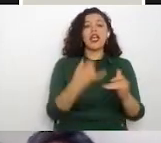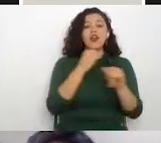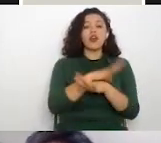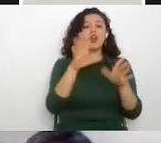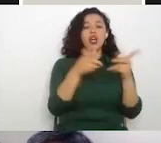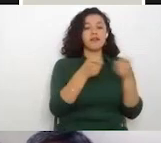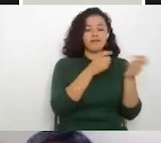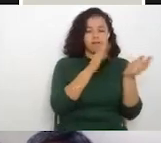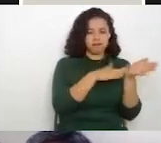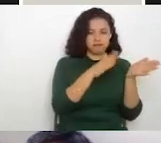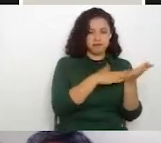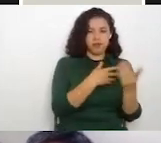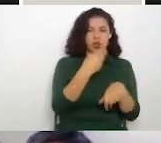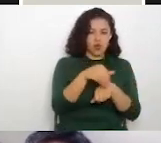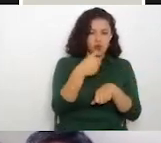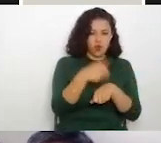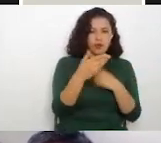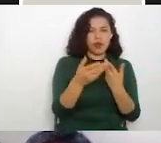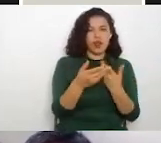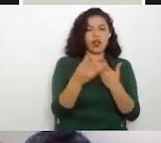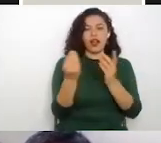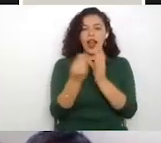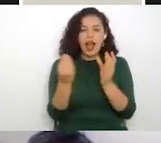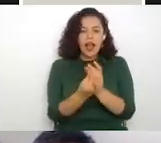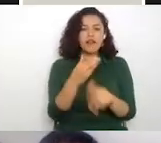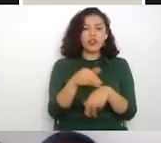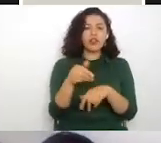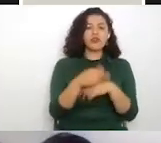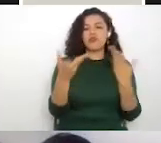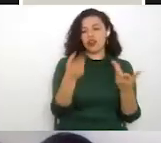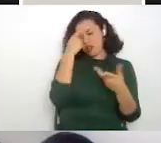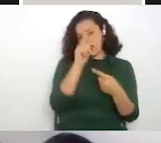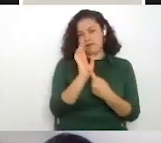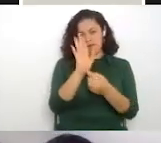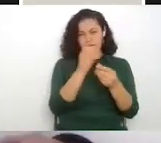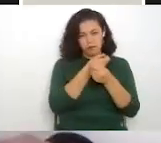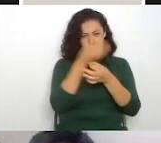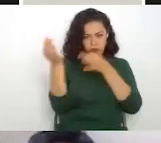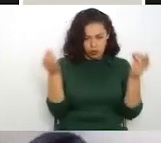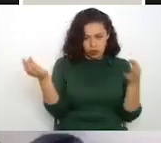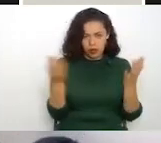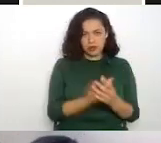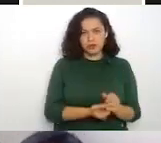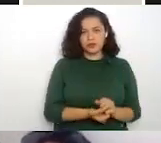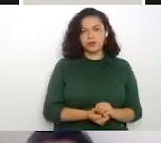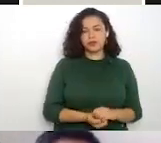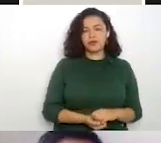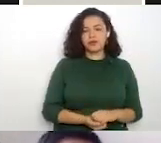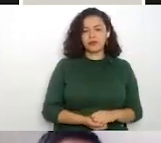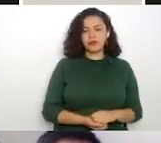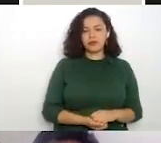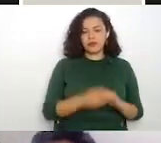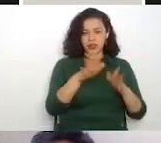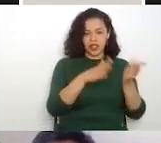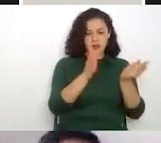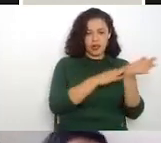ser una clave, número de revisión, número de versión, etcétera. En muchos casos el control de